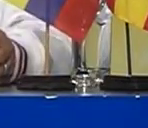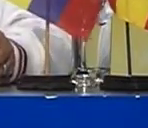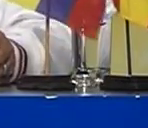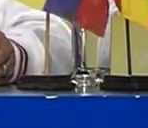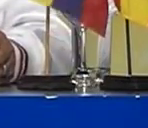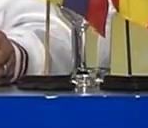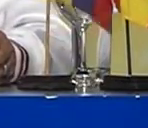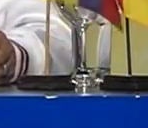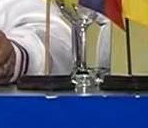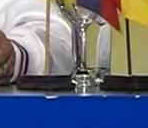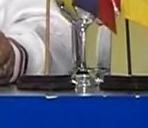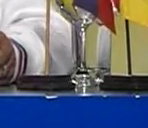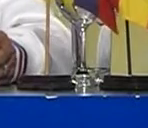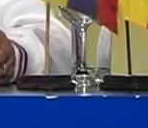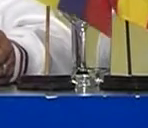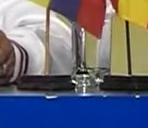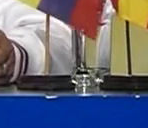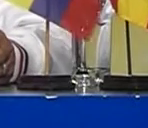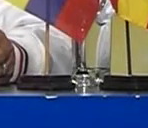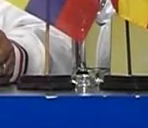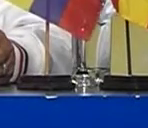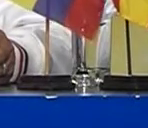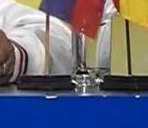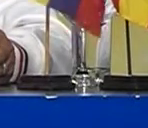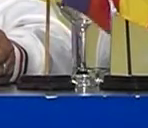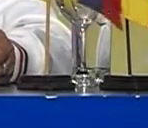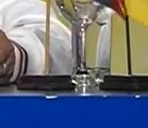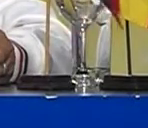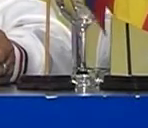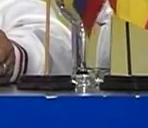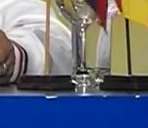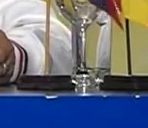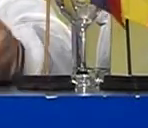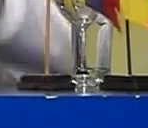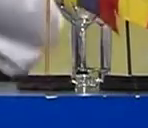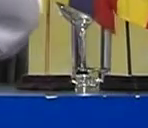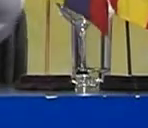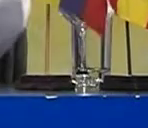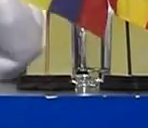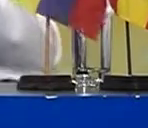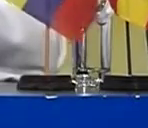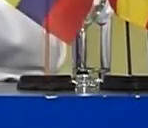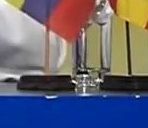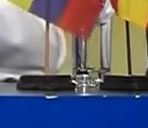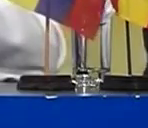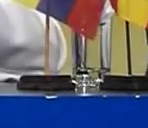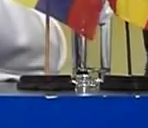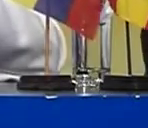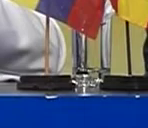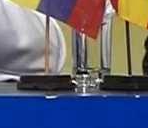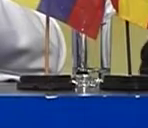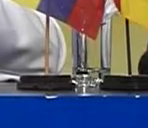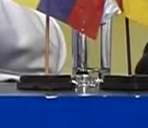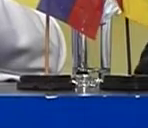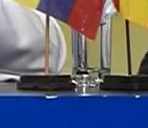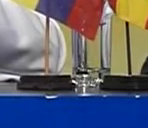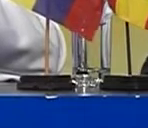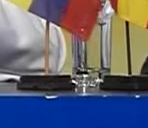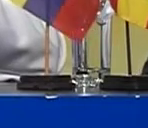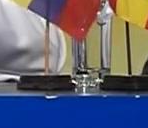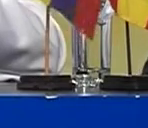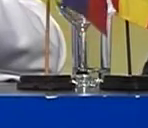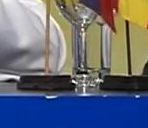mucha fotografía en todos los lugares donde vamos llegando. Así es la nueva